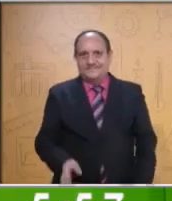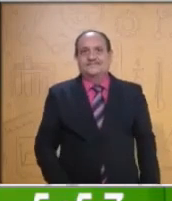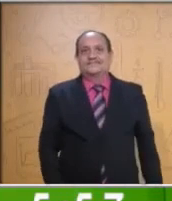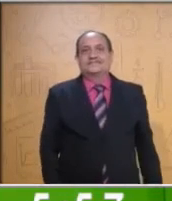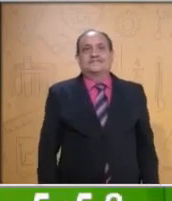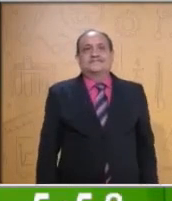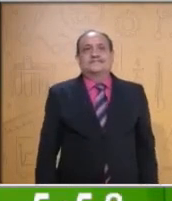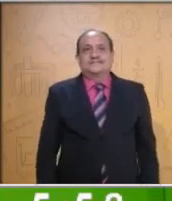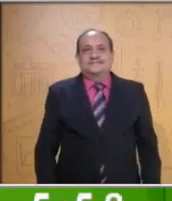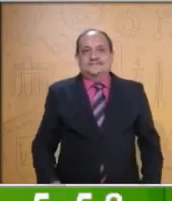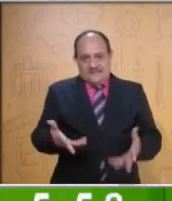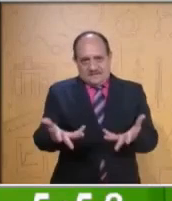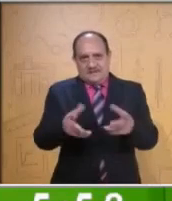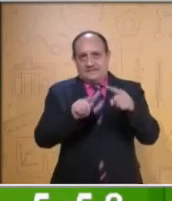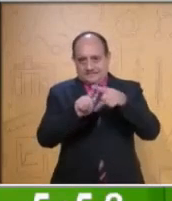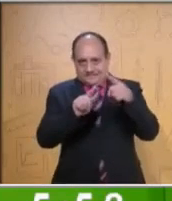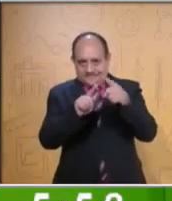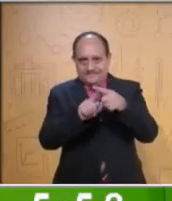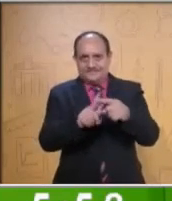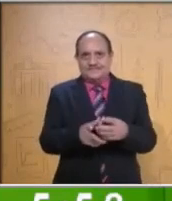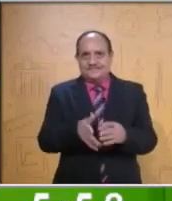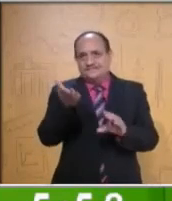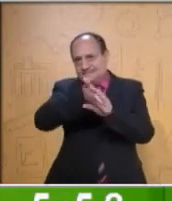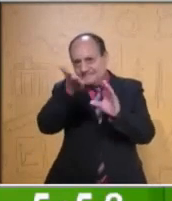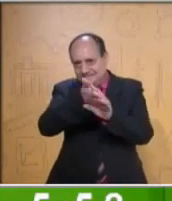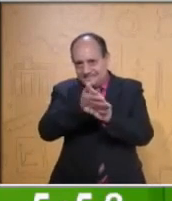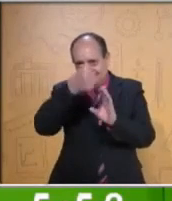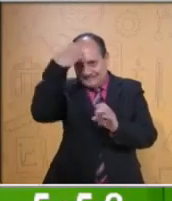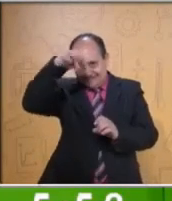nosotros vamos a trabajar nuestra carpeta de